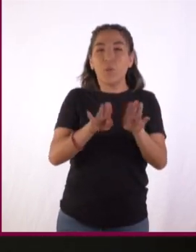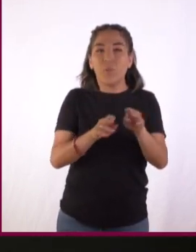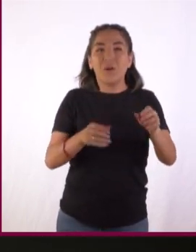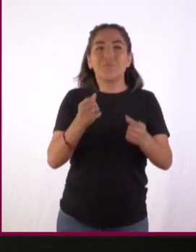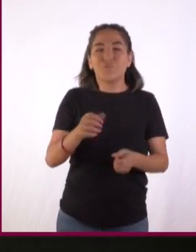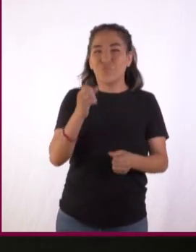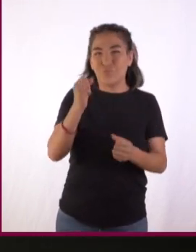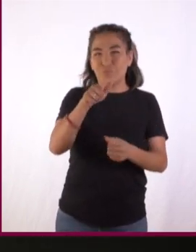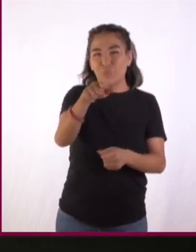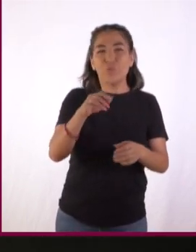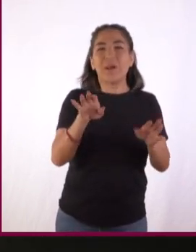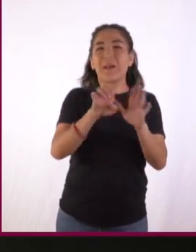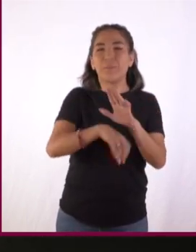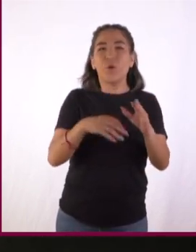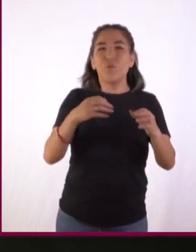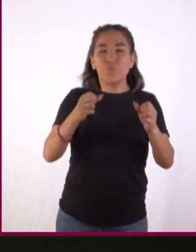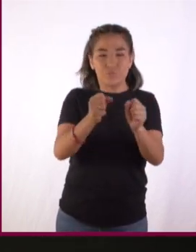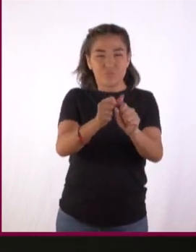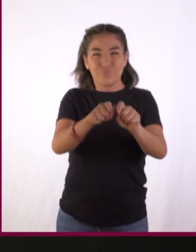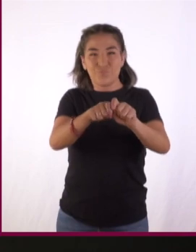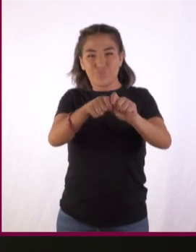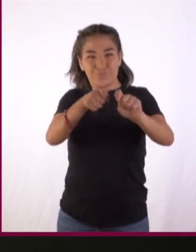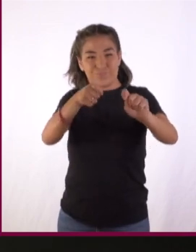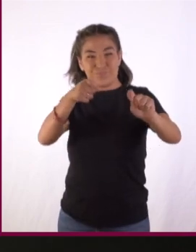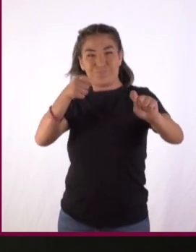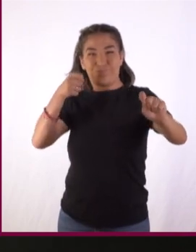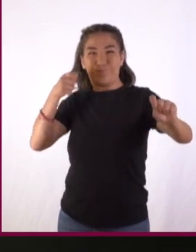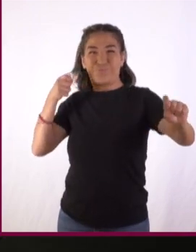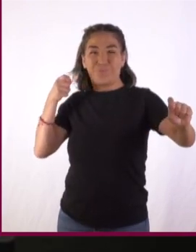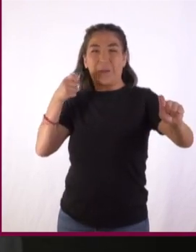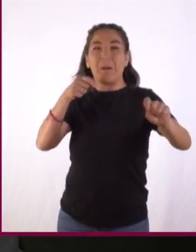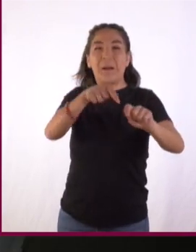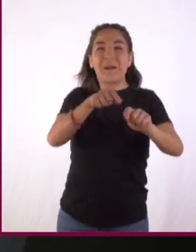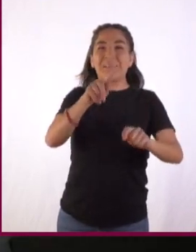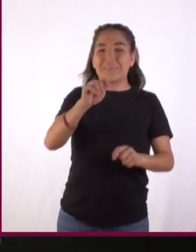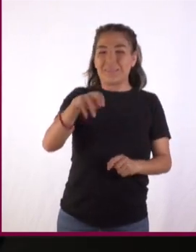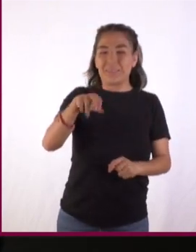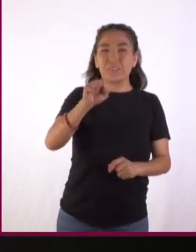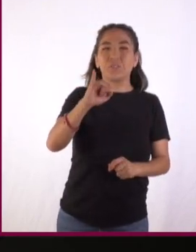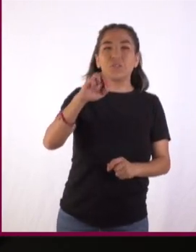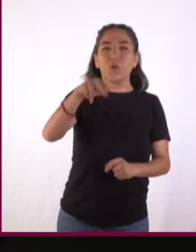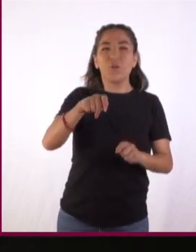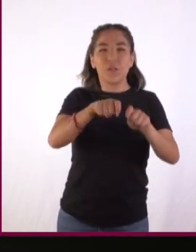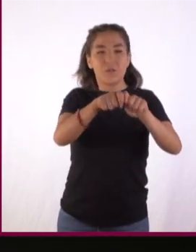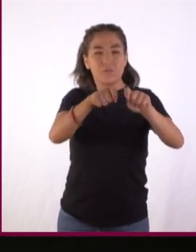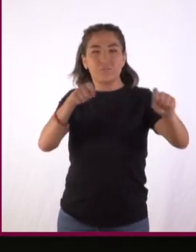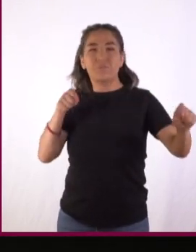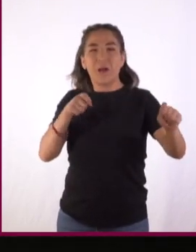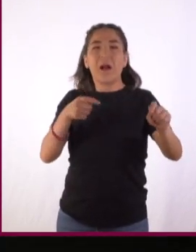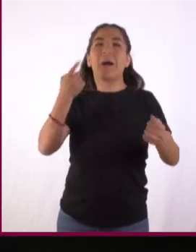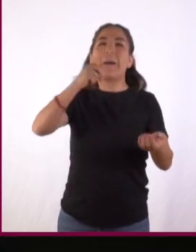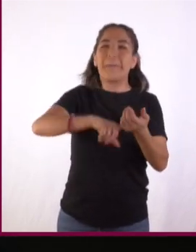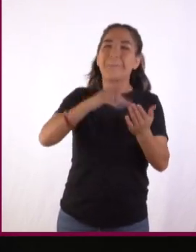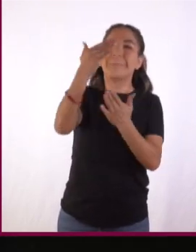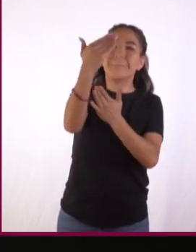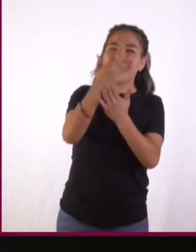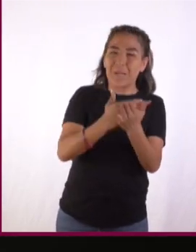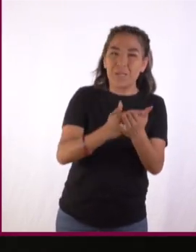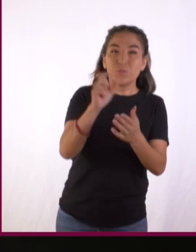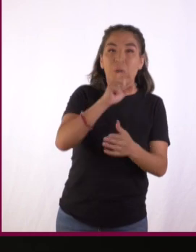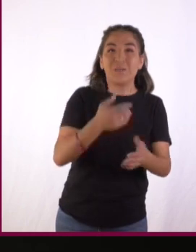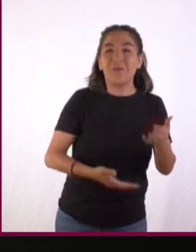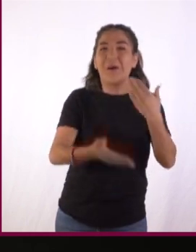la tensión se incrementa. Es decir, si yo tengo la liga y la estoy jalando, la estoy tensionando, la elongación va a ser